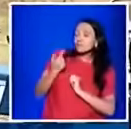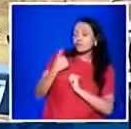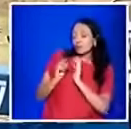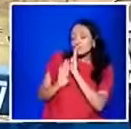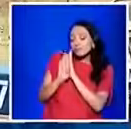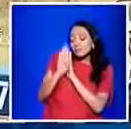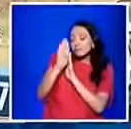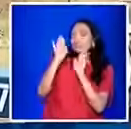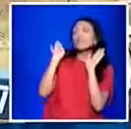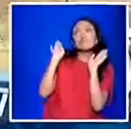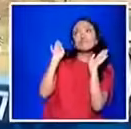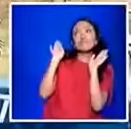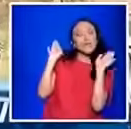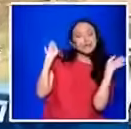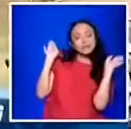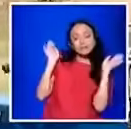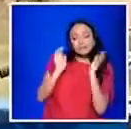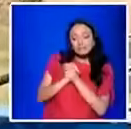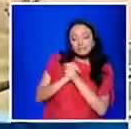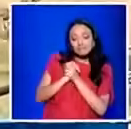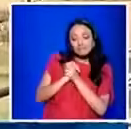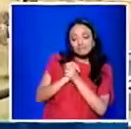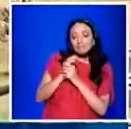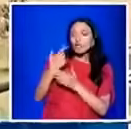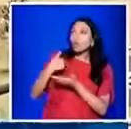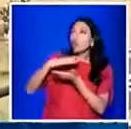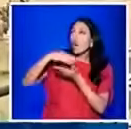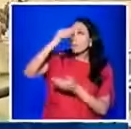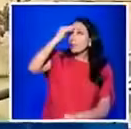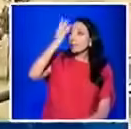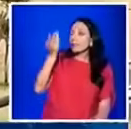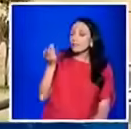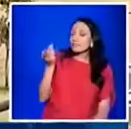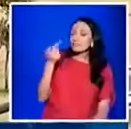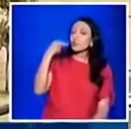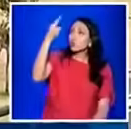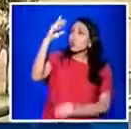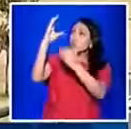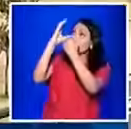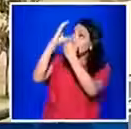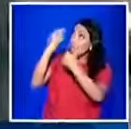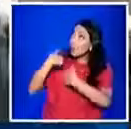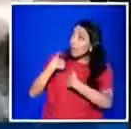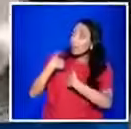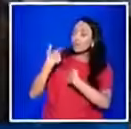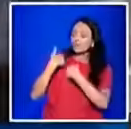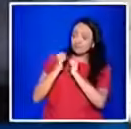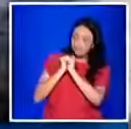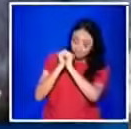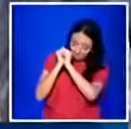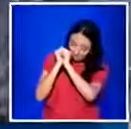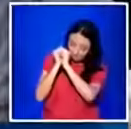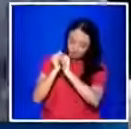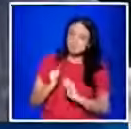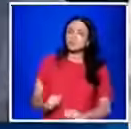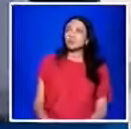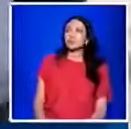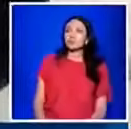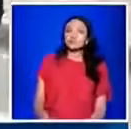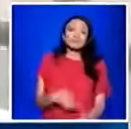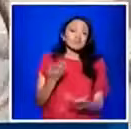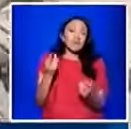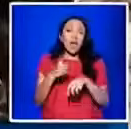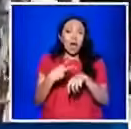buen trabajo? Sí. Que estoy siguiendo sus consejos. Por ocasiones el Día del Padre